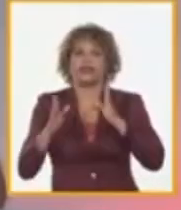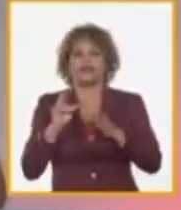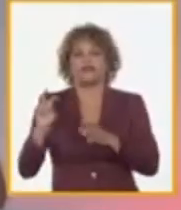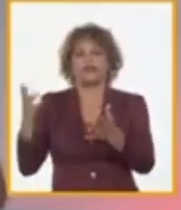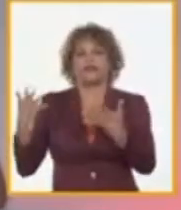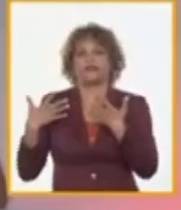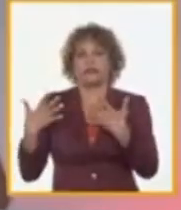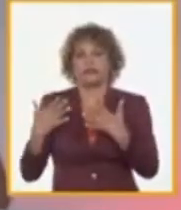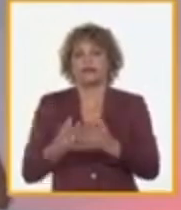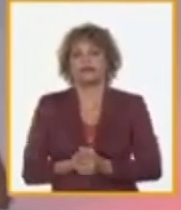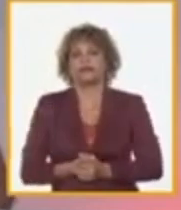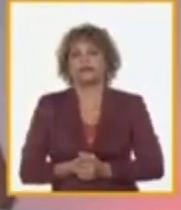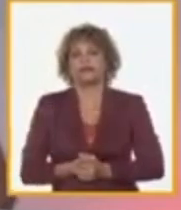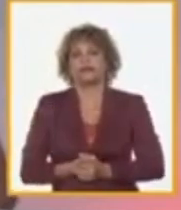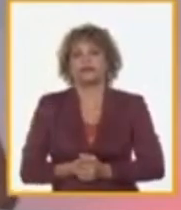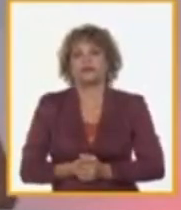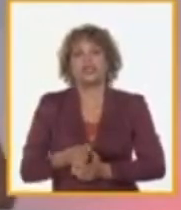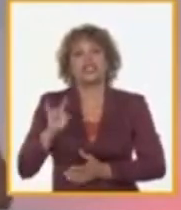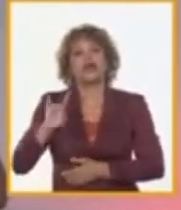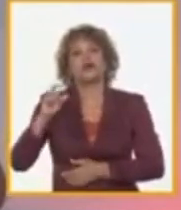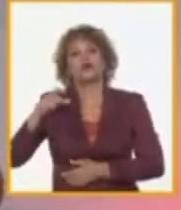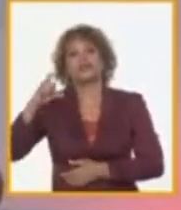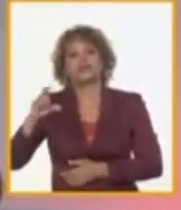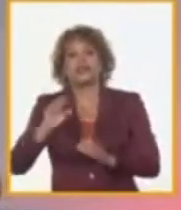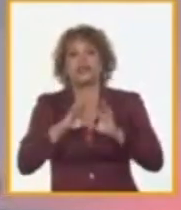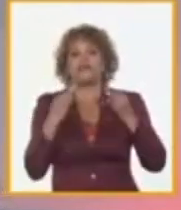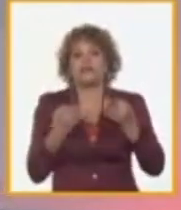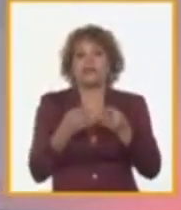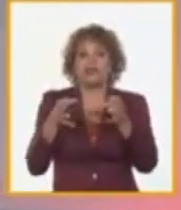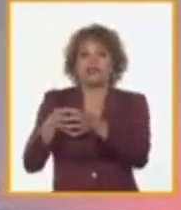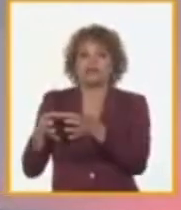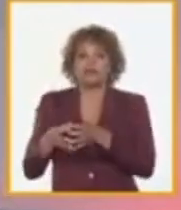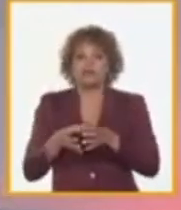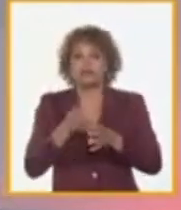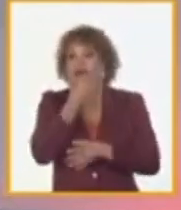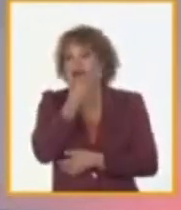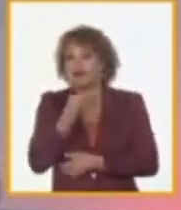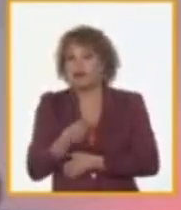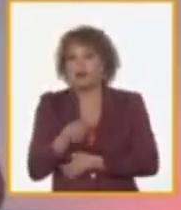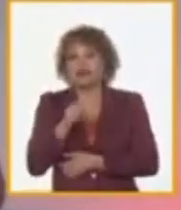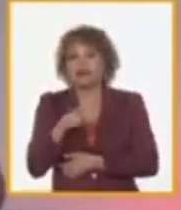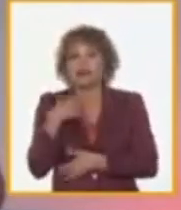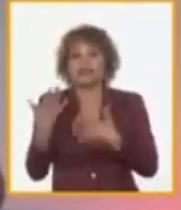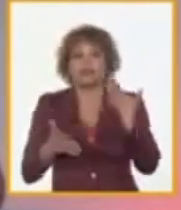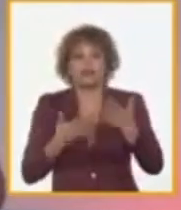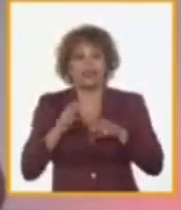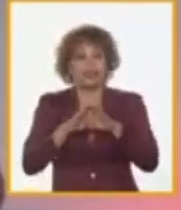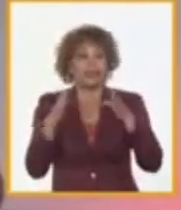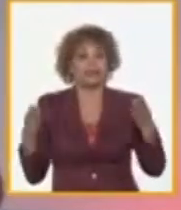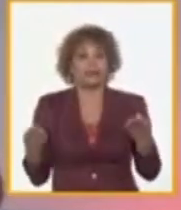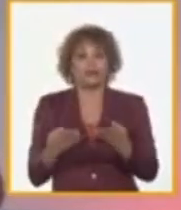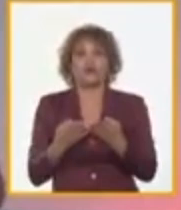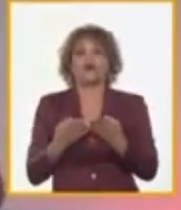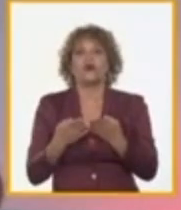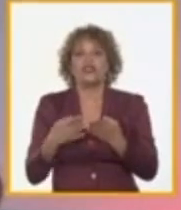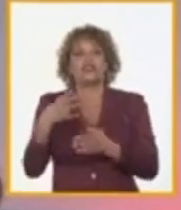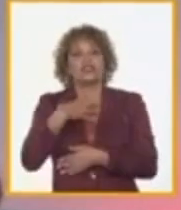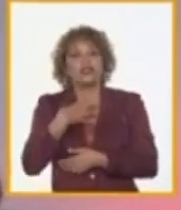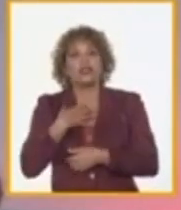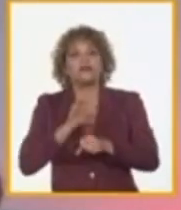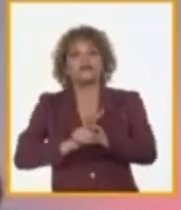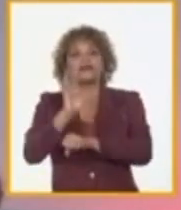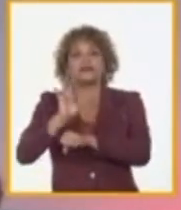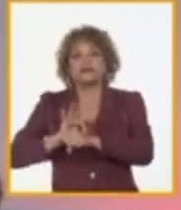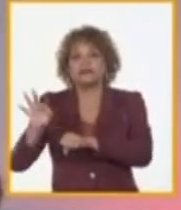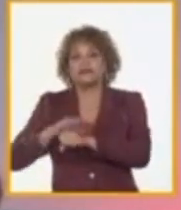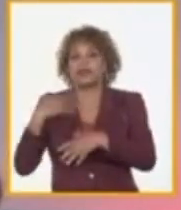como usted decía la unión de jóvenes comunistas también y su familia los movimientos juveniles organizaciones estudiantiles También tenemos un diseño de actividades para este